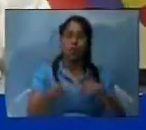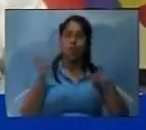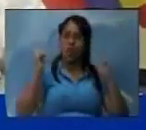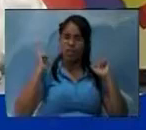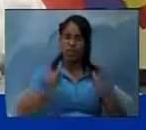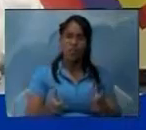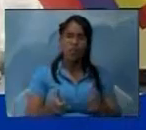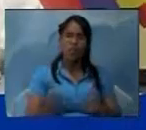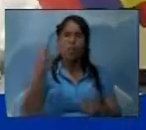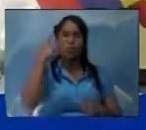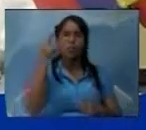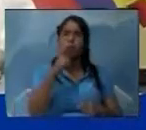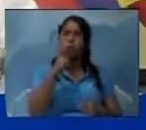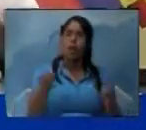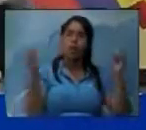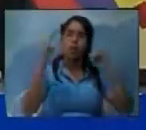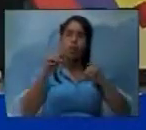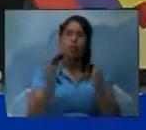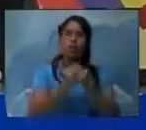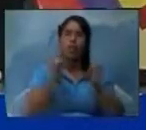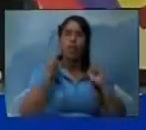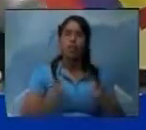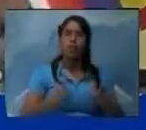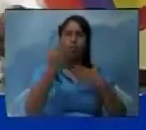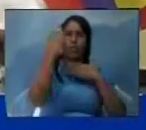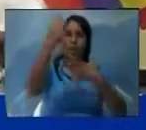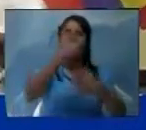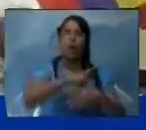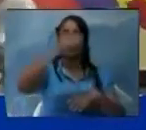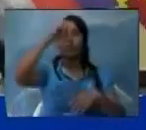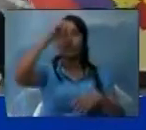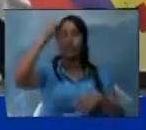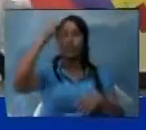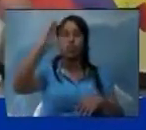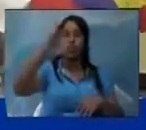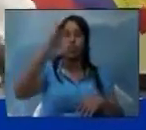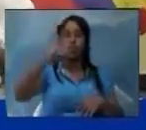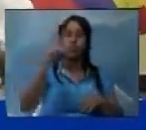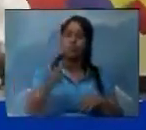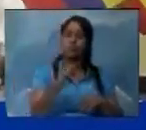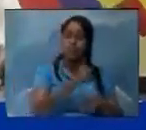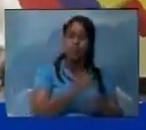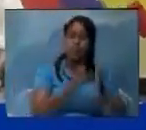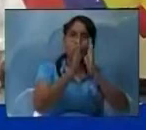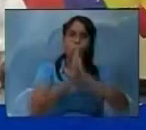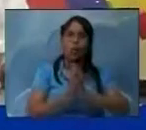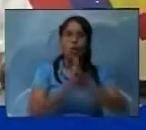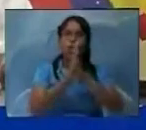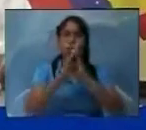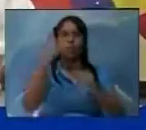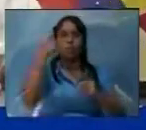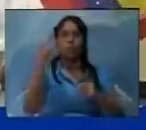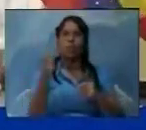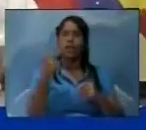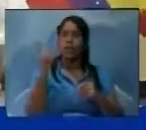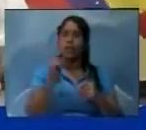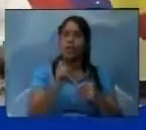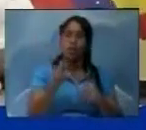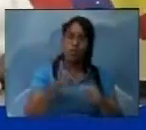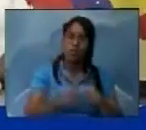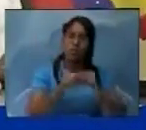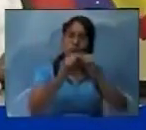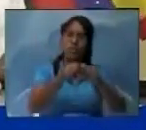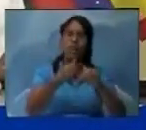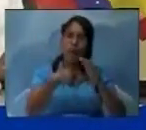autoridades, para malponernos aún delante de Dios. Gente orando, amados hermanos, para que no siga